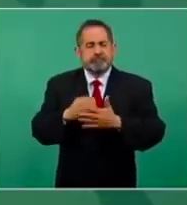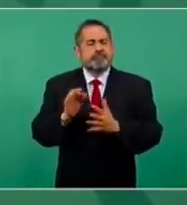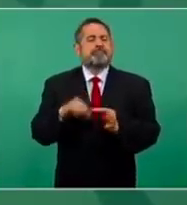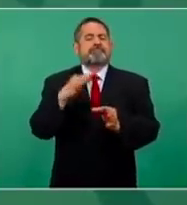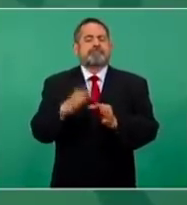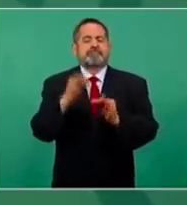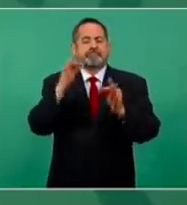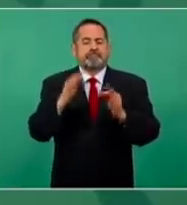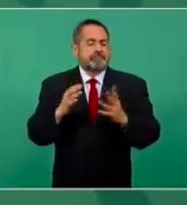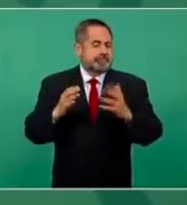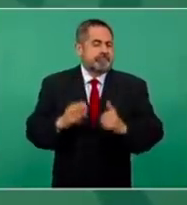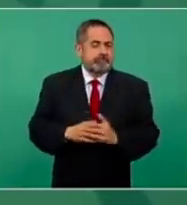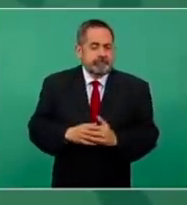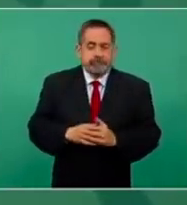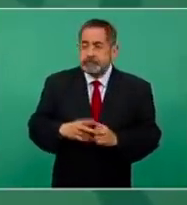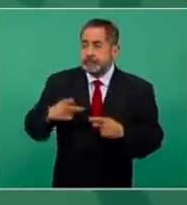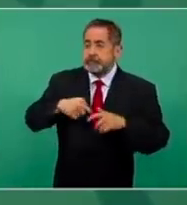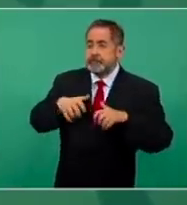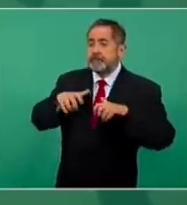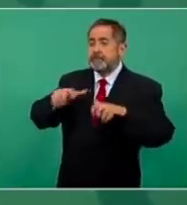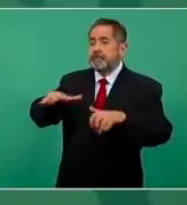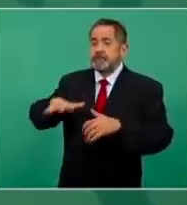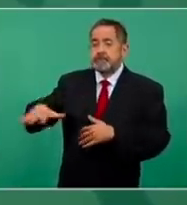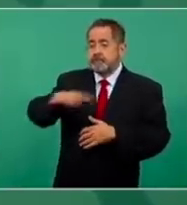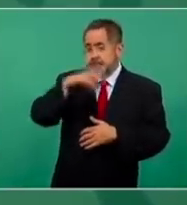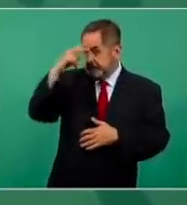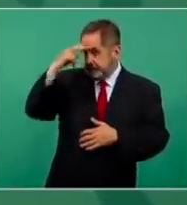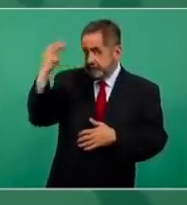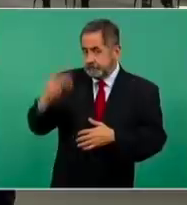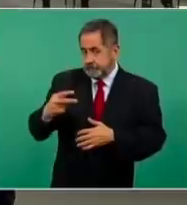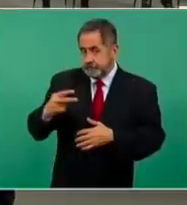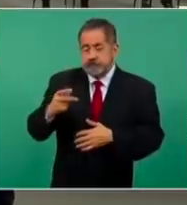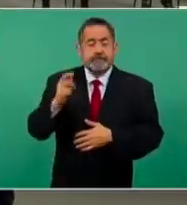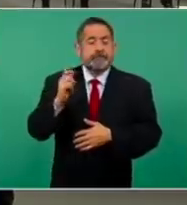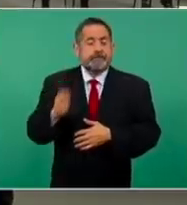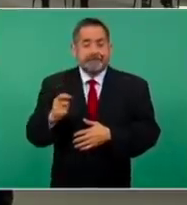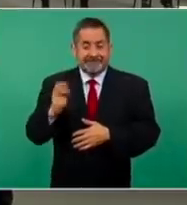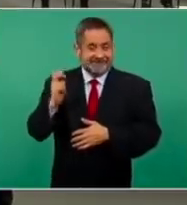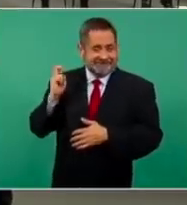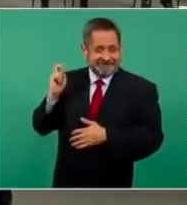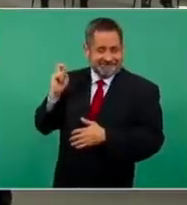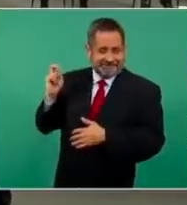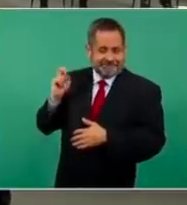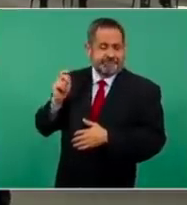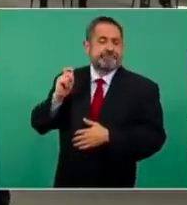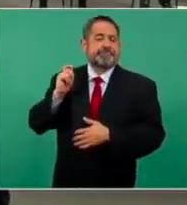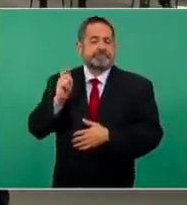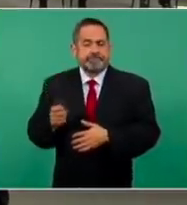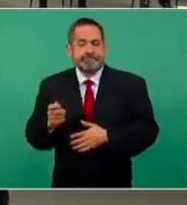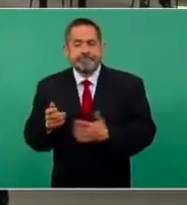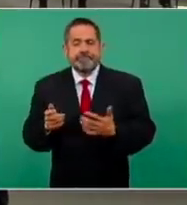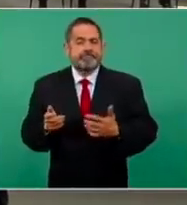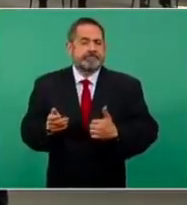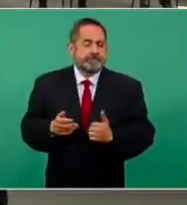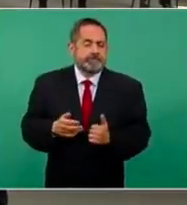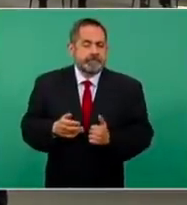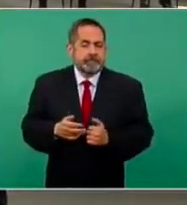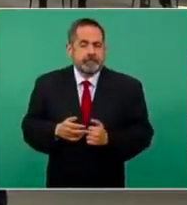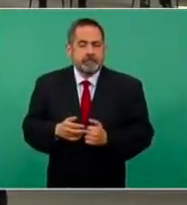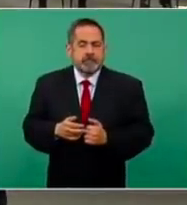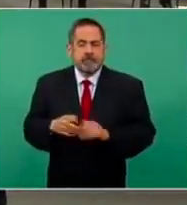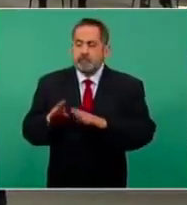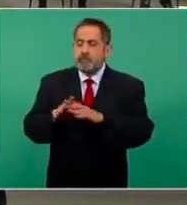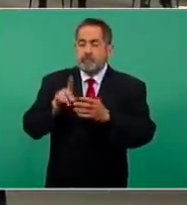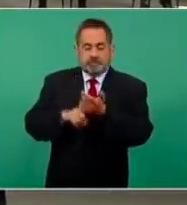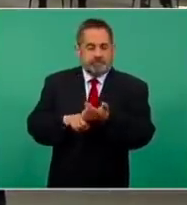y decirle al pueblo de México que esto significa